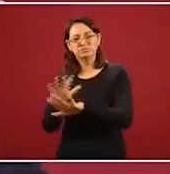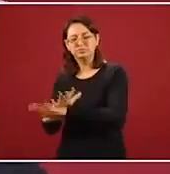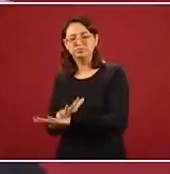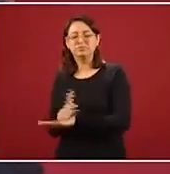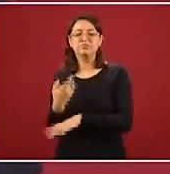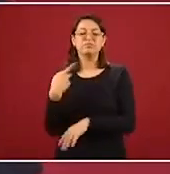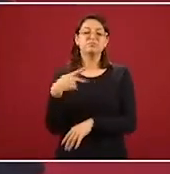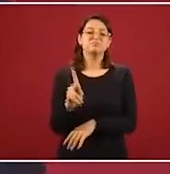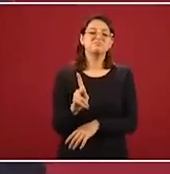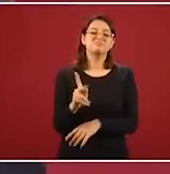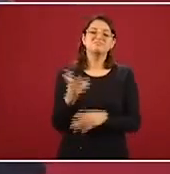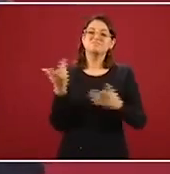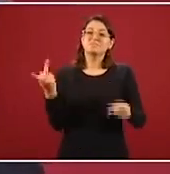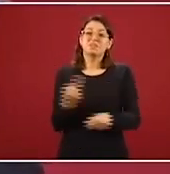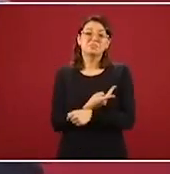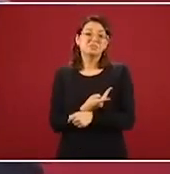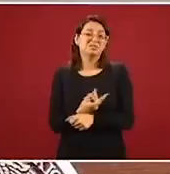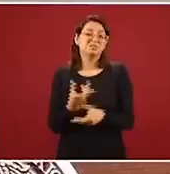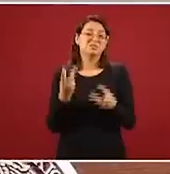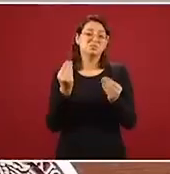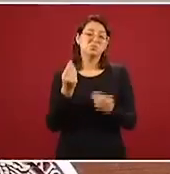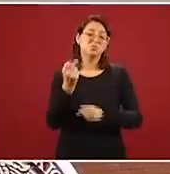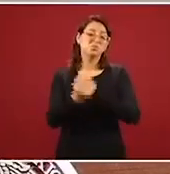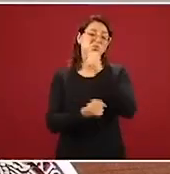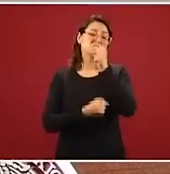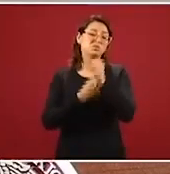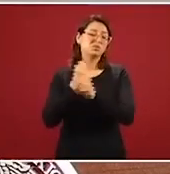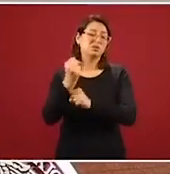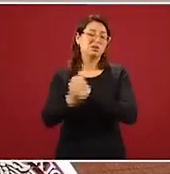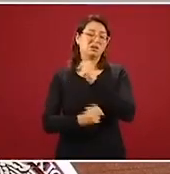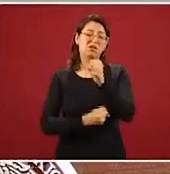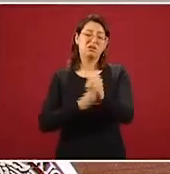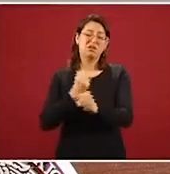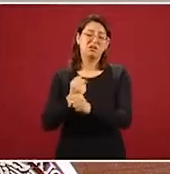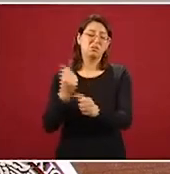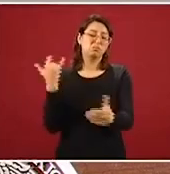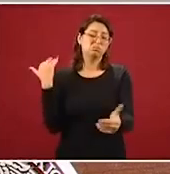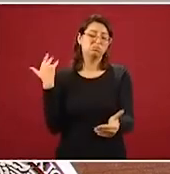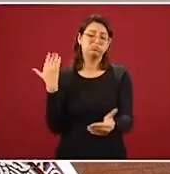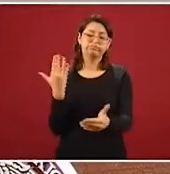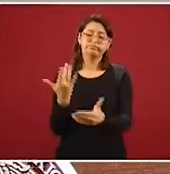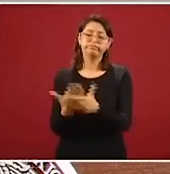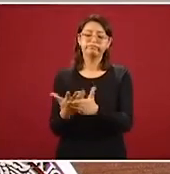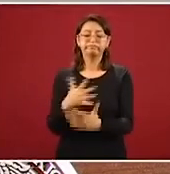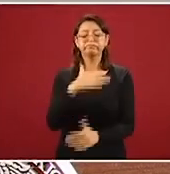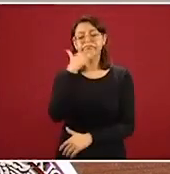se solapó por mucho tiempo la